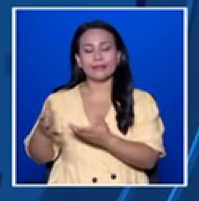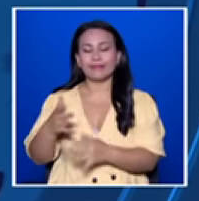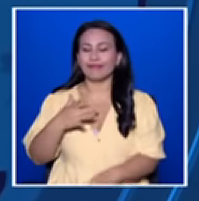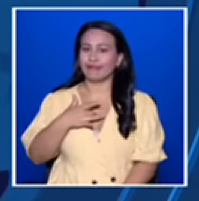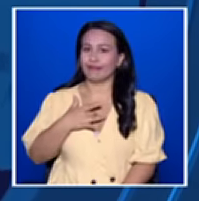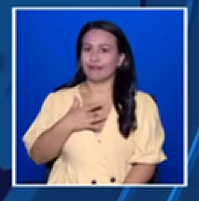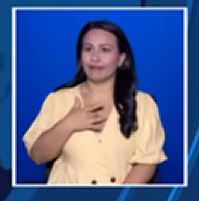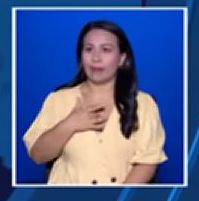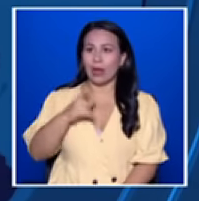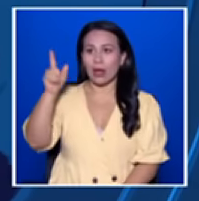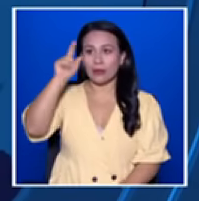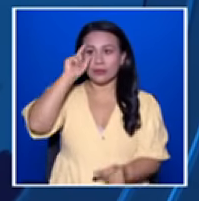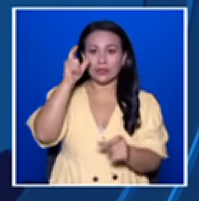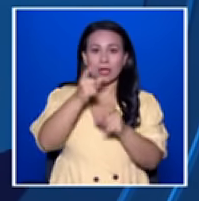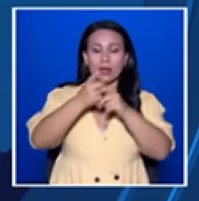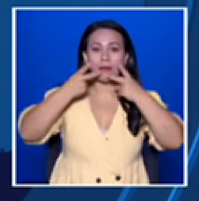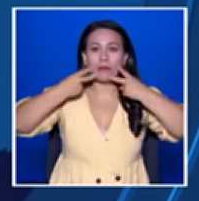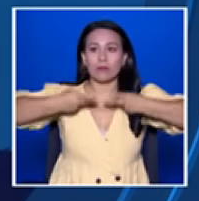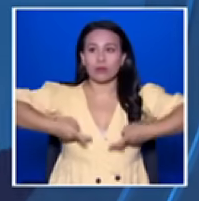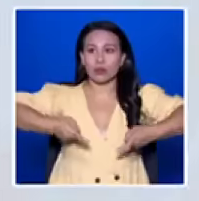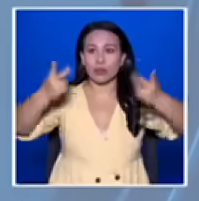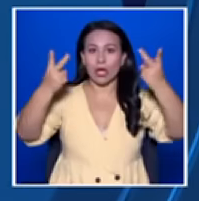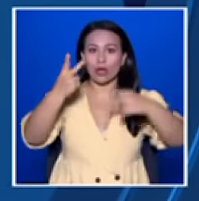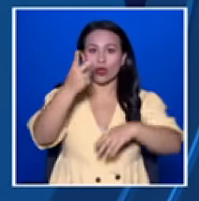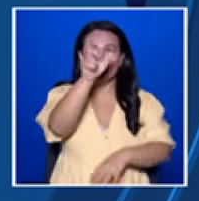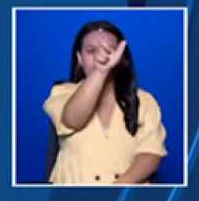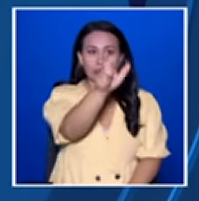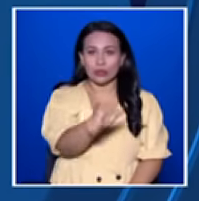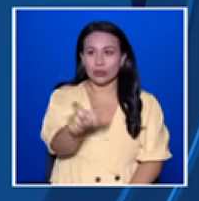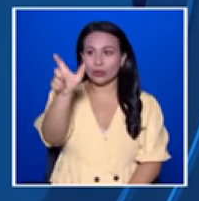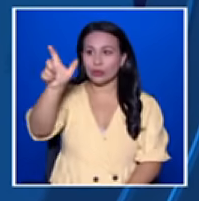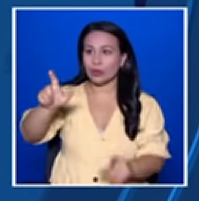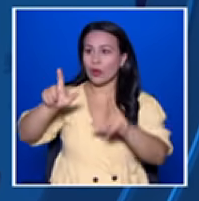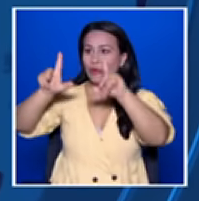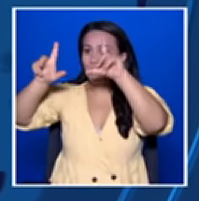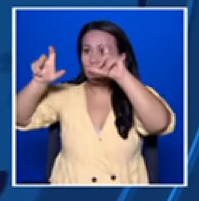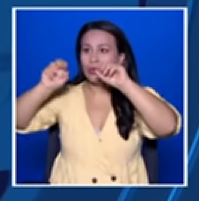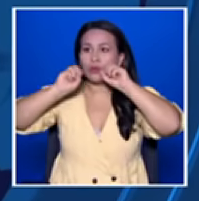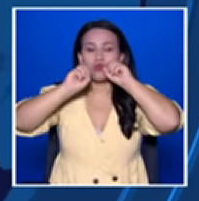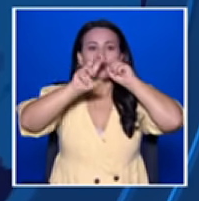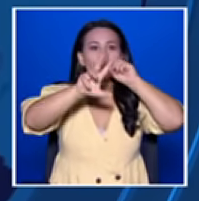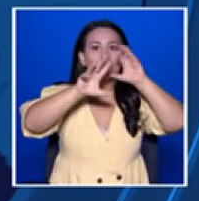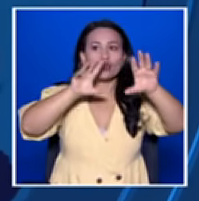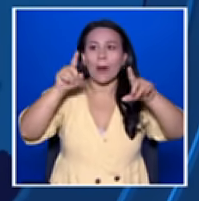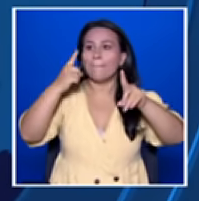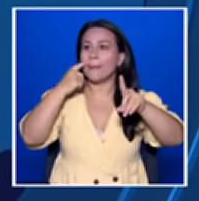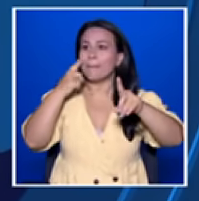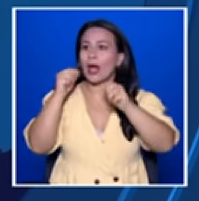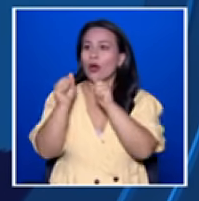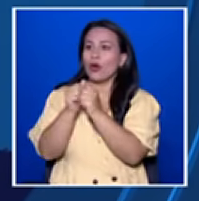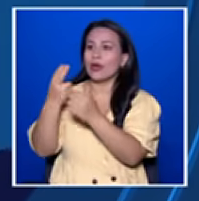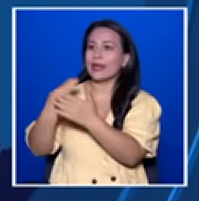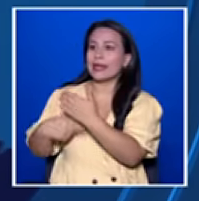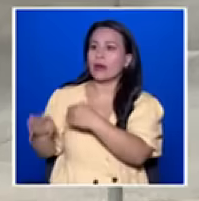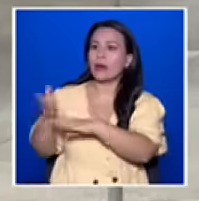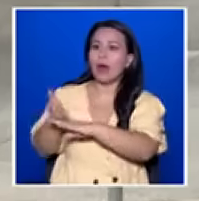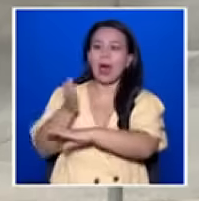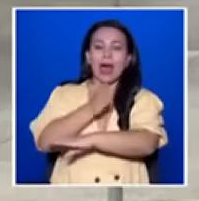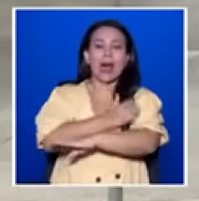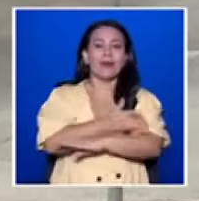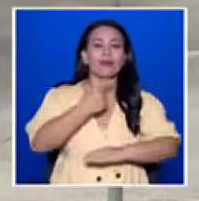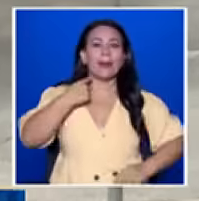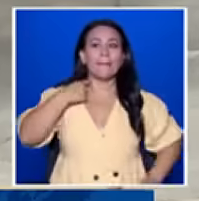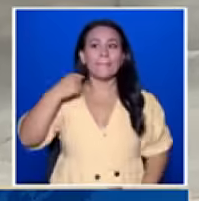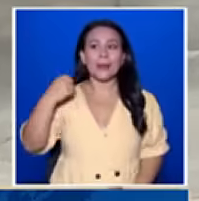La alerta la dio la fiscalía con la publicación de 2 afiches en sus redes sociales. Un padre y su hijo desaparecieron en el norte de Guayaquil